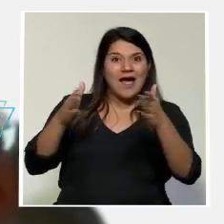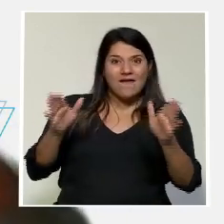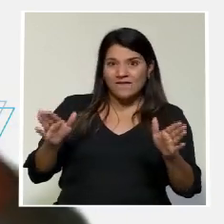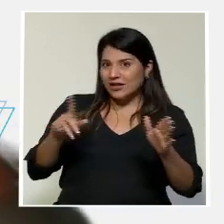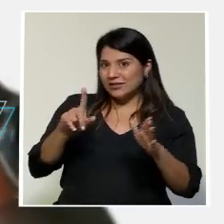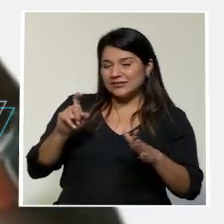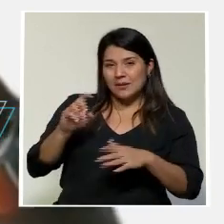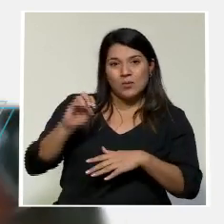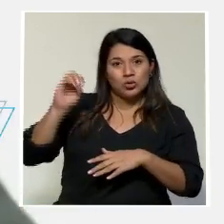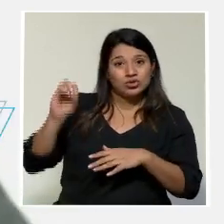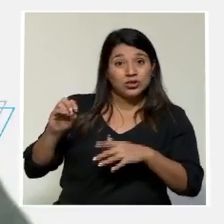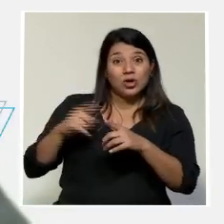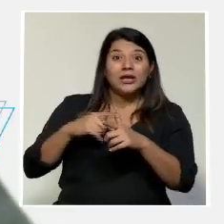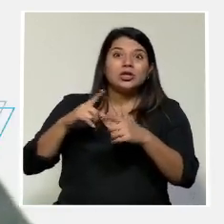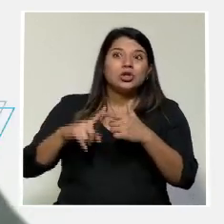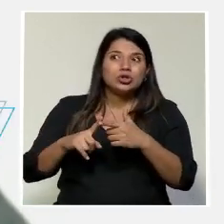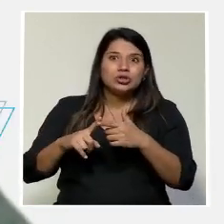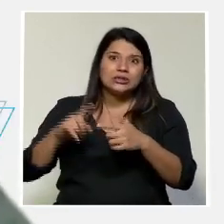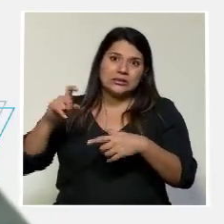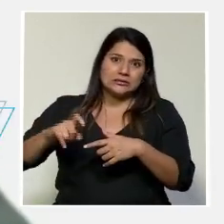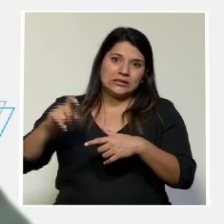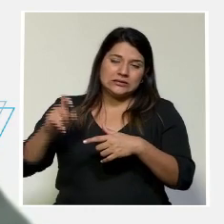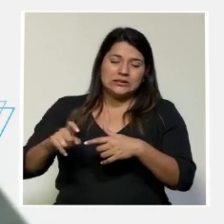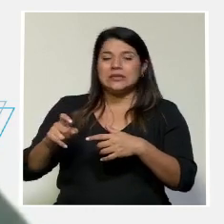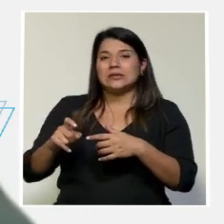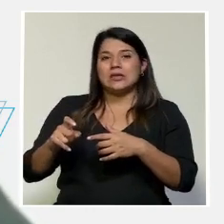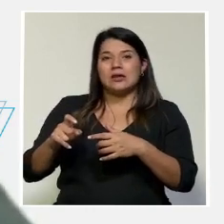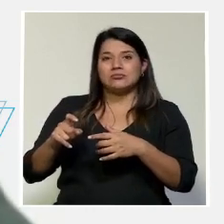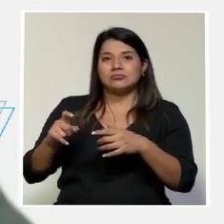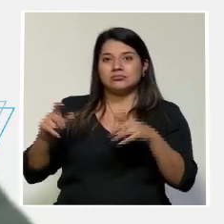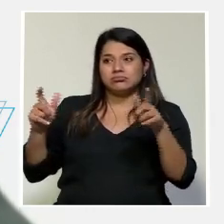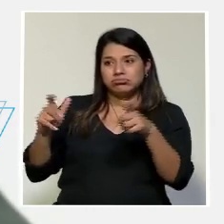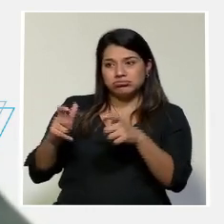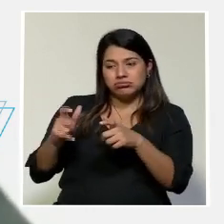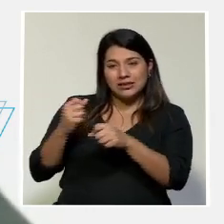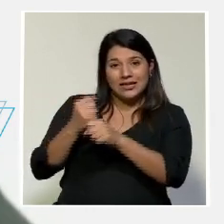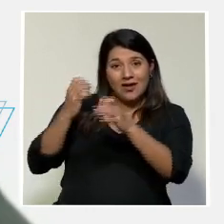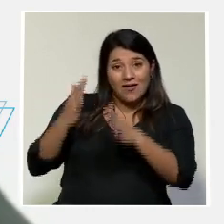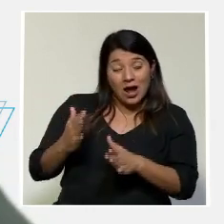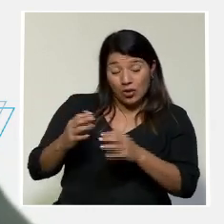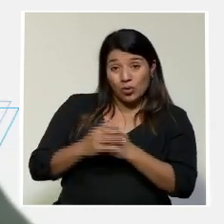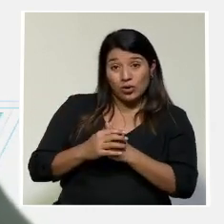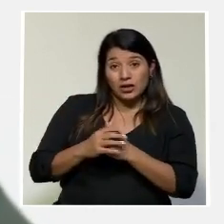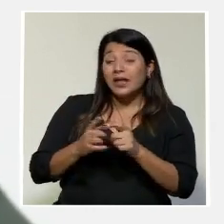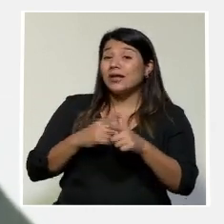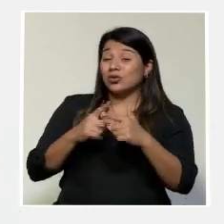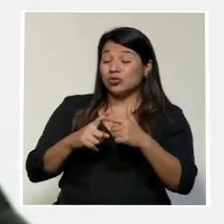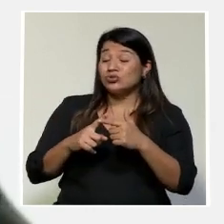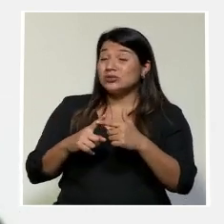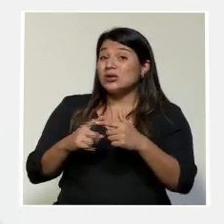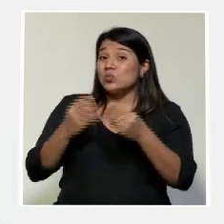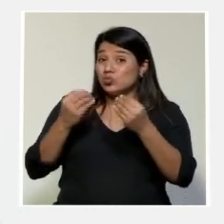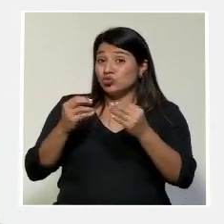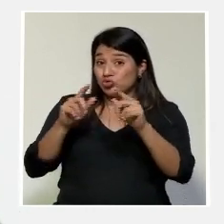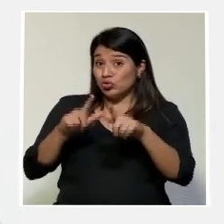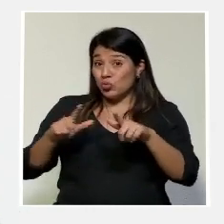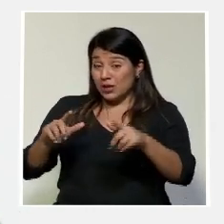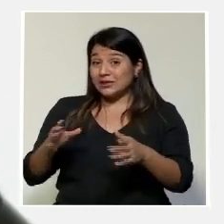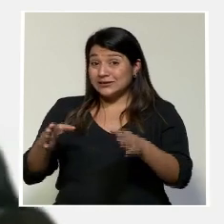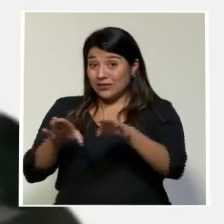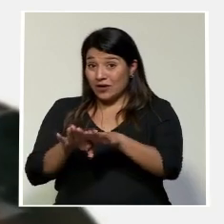obviamente se va ocupar menos gente, y se va a ocupar menos manos de obra. Entonces, no solamente es que se ha cerrado muchos lugares de trabajo, sino que adicionalmente